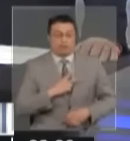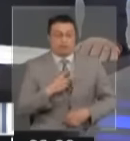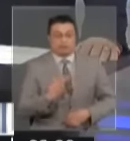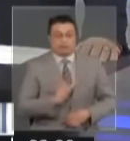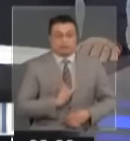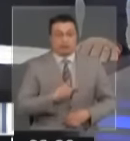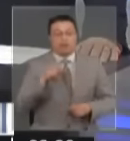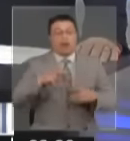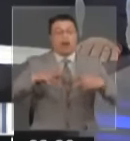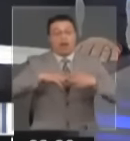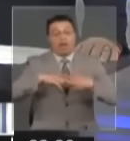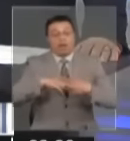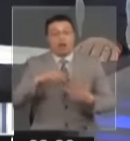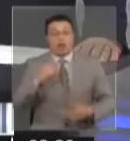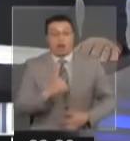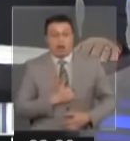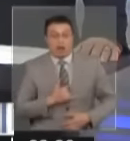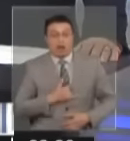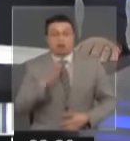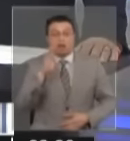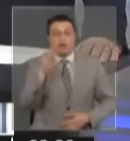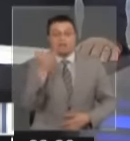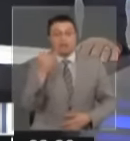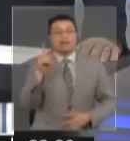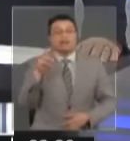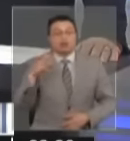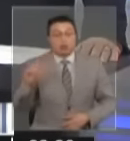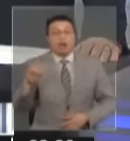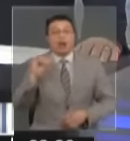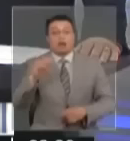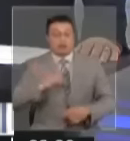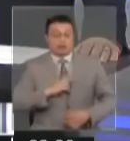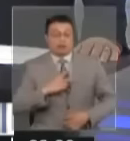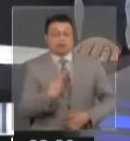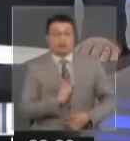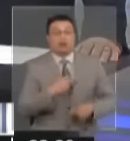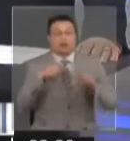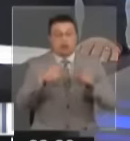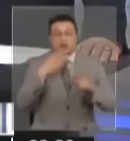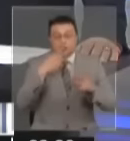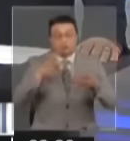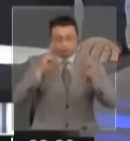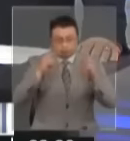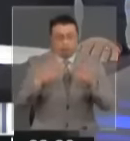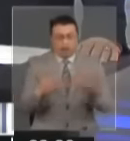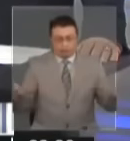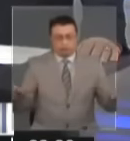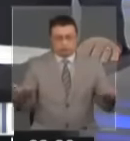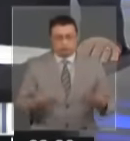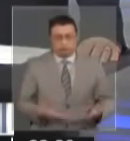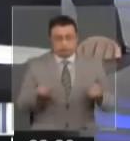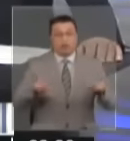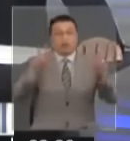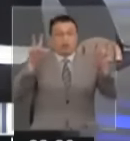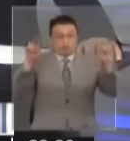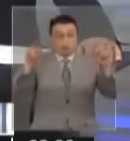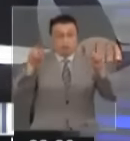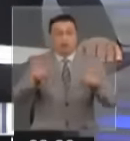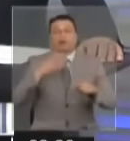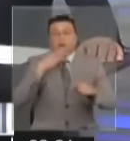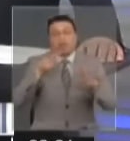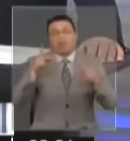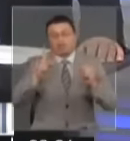las lesbianas, los gays, los bisexuales y los transgéneros, ¿cierto?, en una administración ecologista van a tener una oportunidad y un espacio. Okay. Así como todas estas temáticas que ya